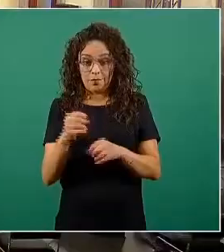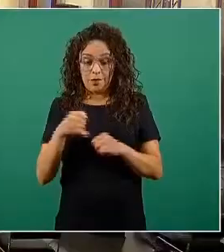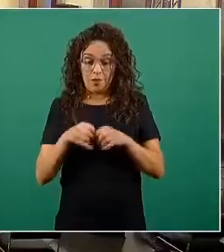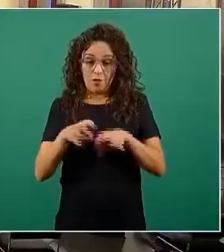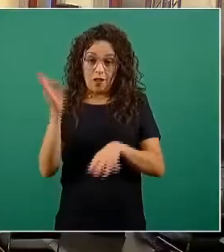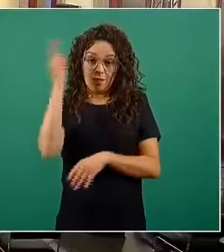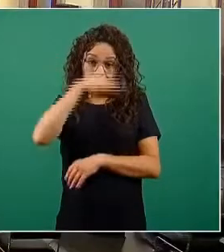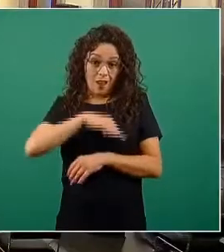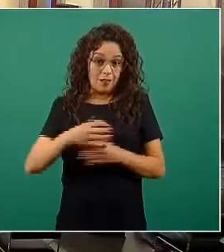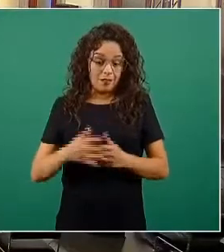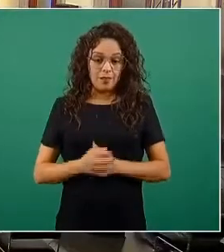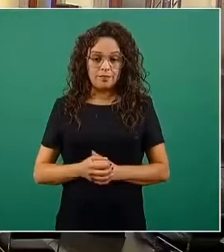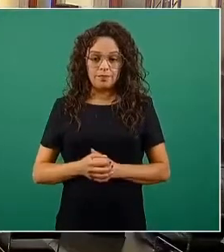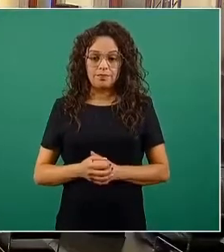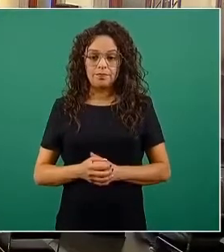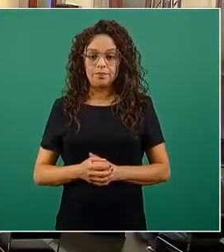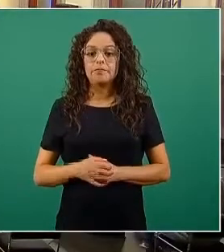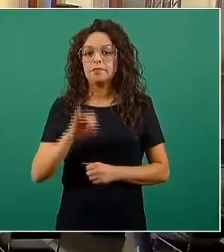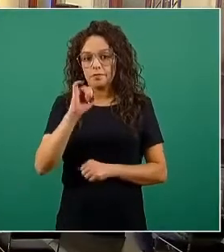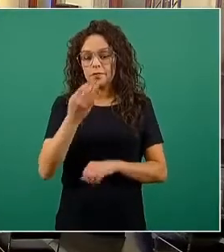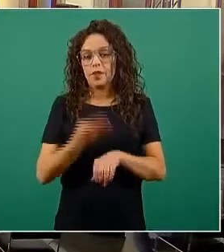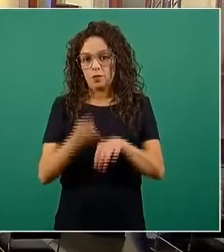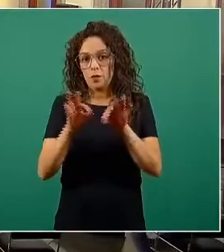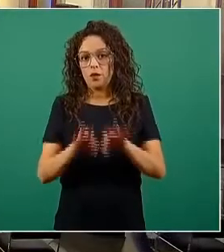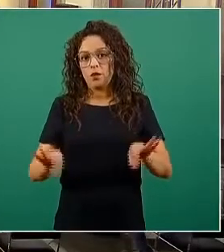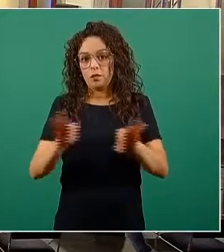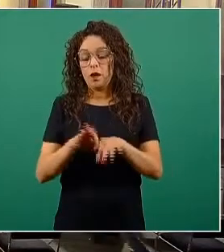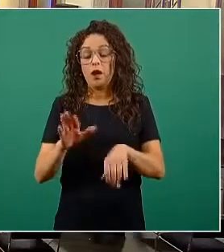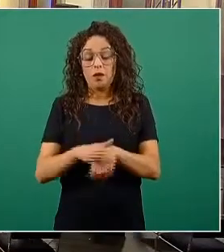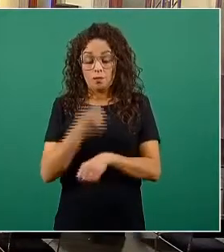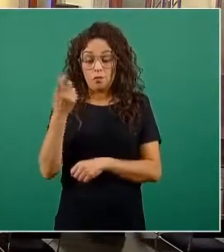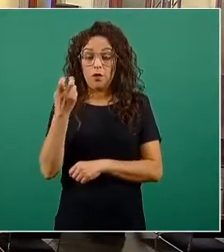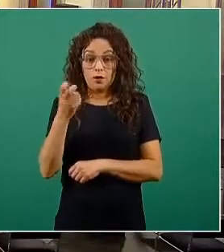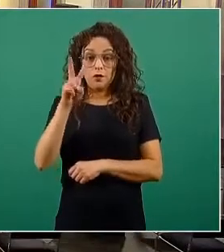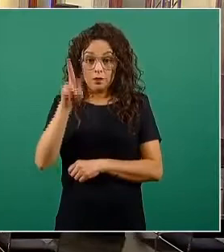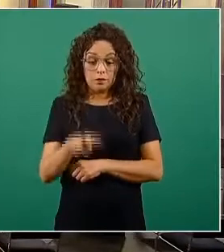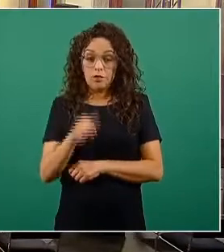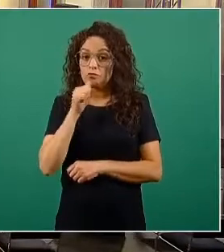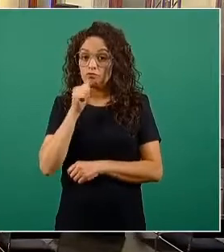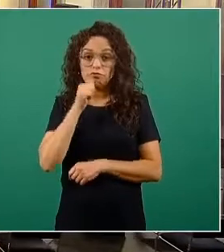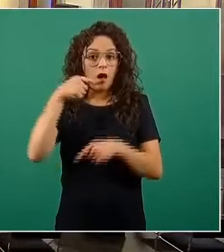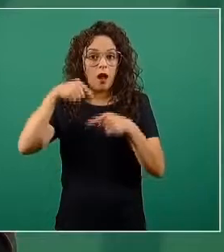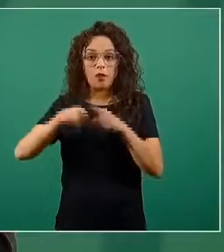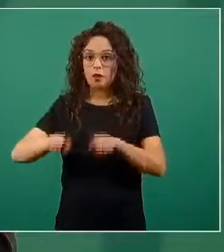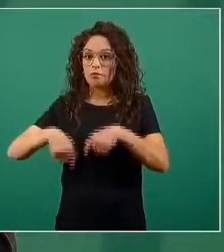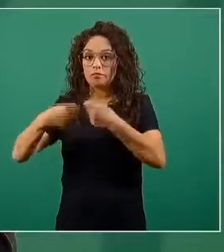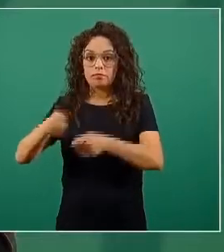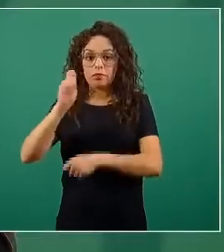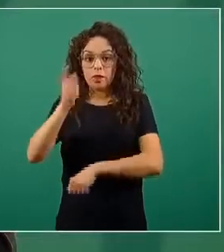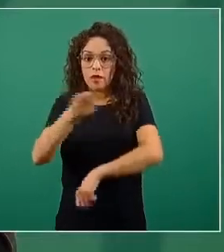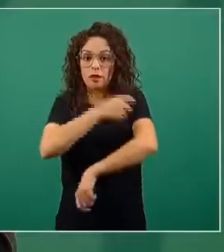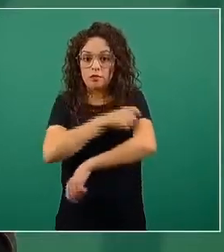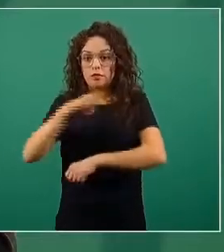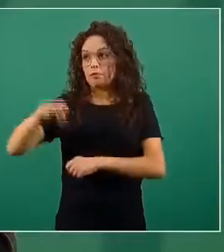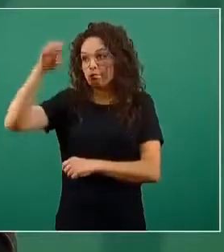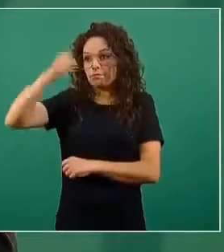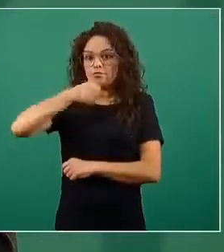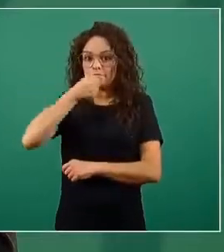importante porque aún no iniciamos justo con la aplicación de vacunas en adultos mayores. Por favor,